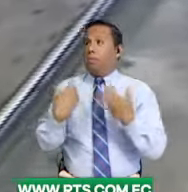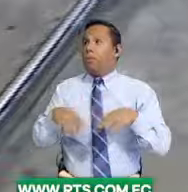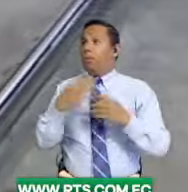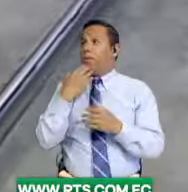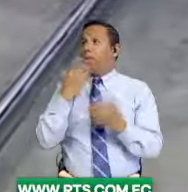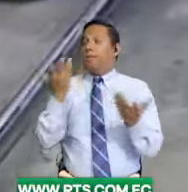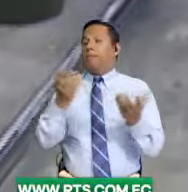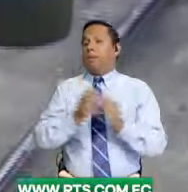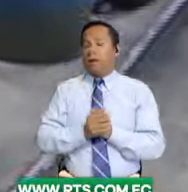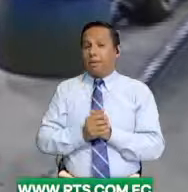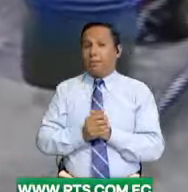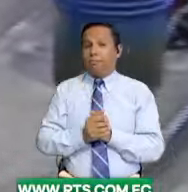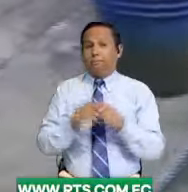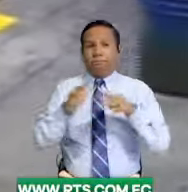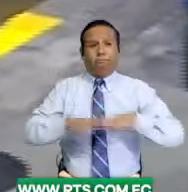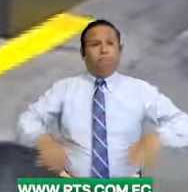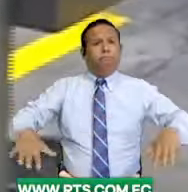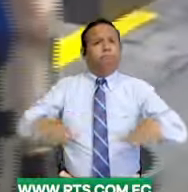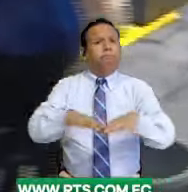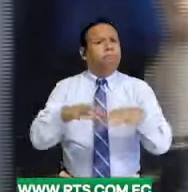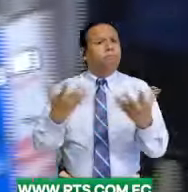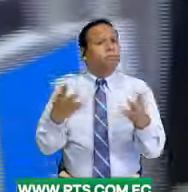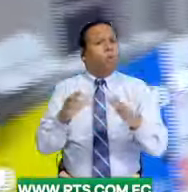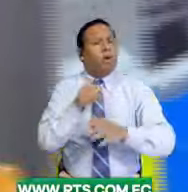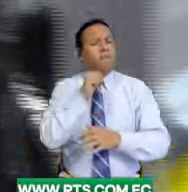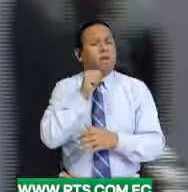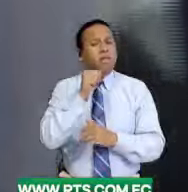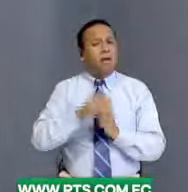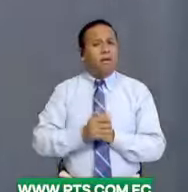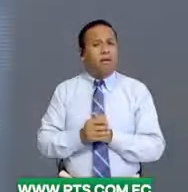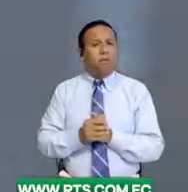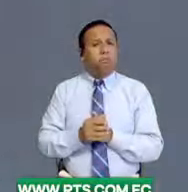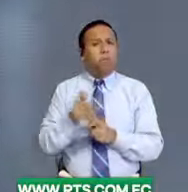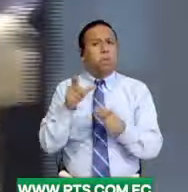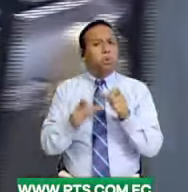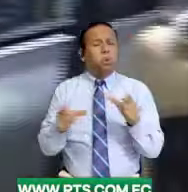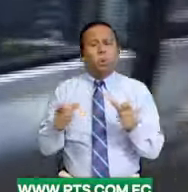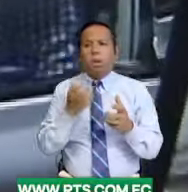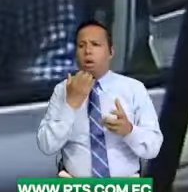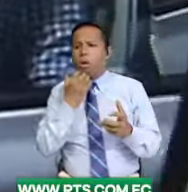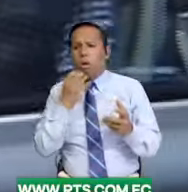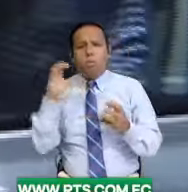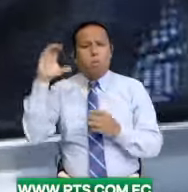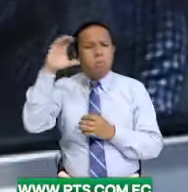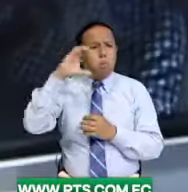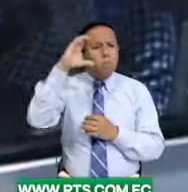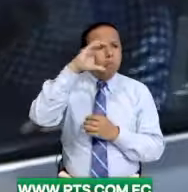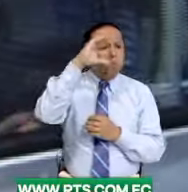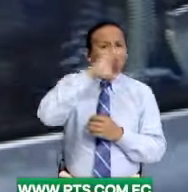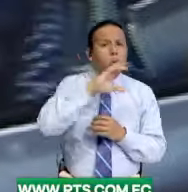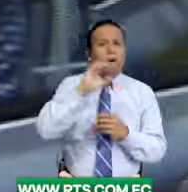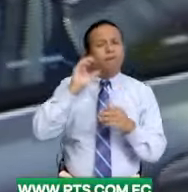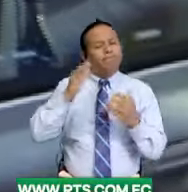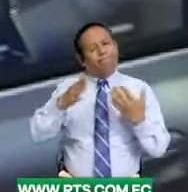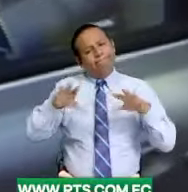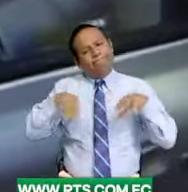todo en el norte de la urbe porteña. Están optando muchos por comprar gasolina